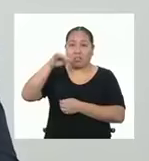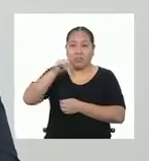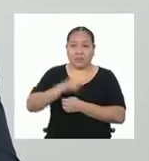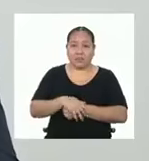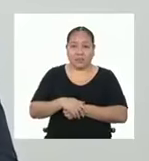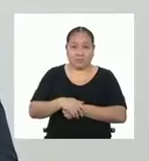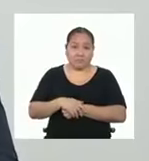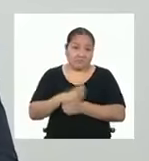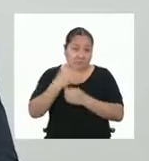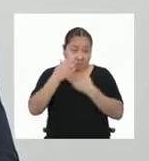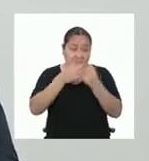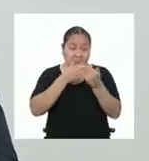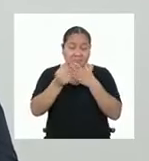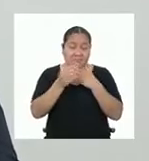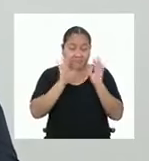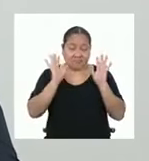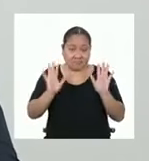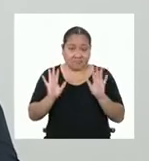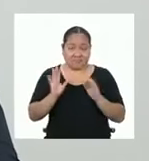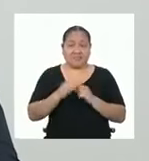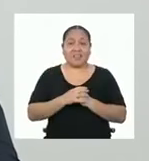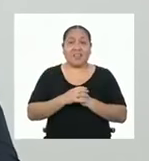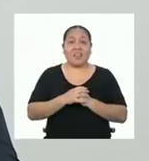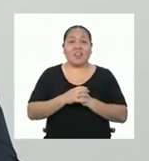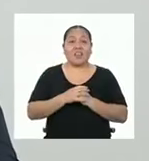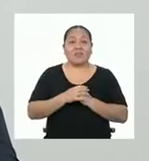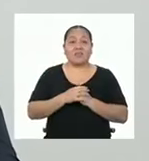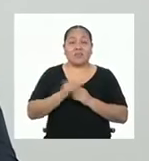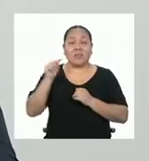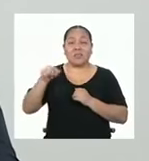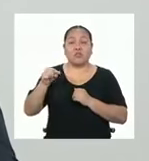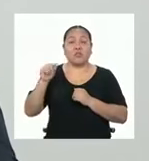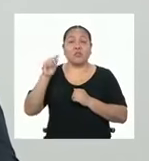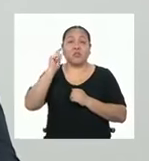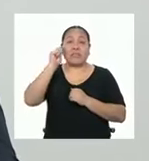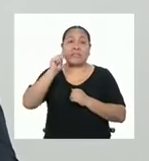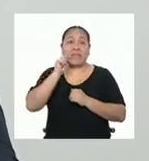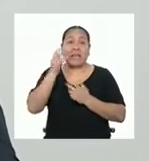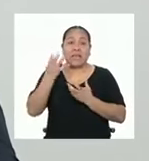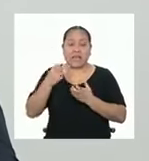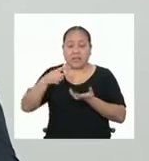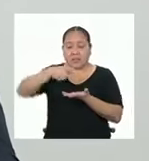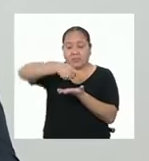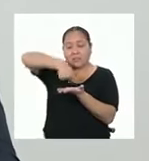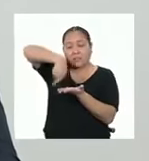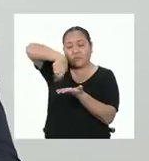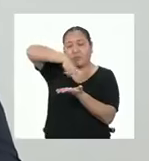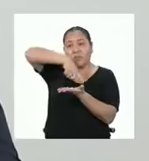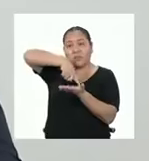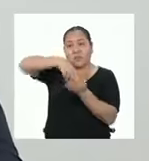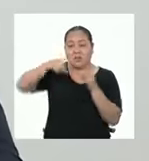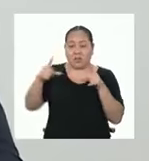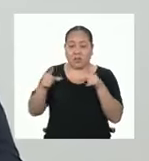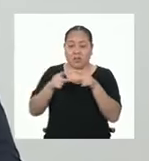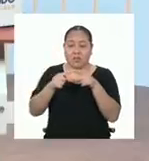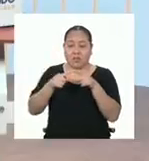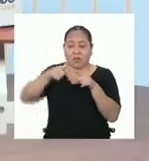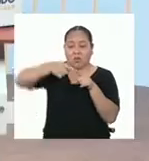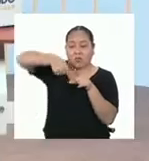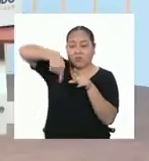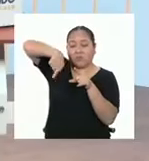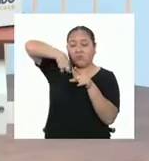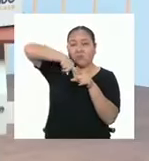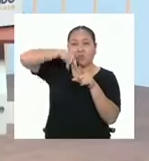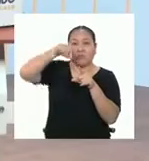Lo hacemos juntos Lo que tu tía quiere es colocar las begonias Formando un círculo inscrito En un terreno triangular